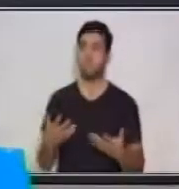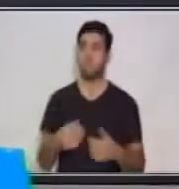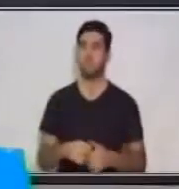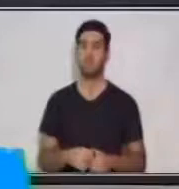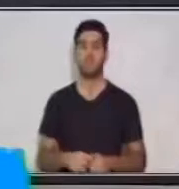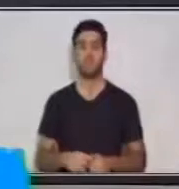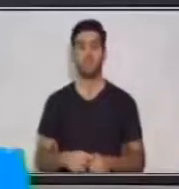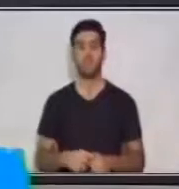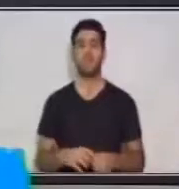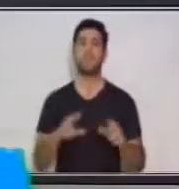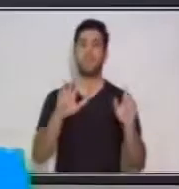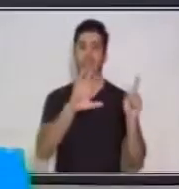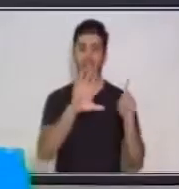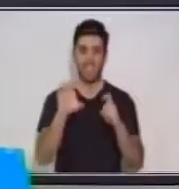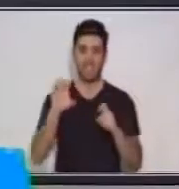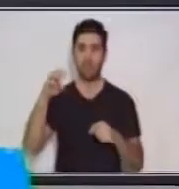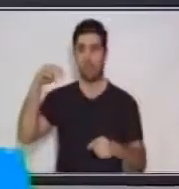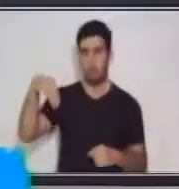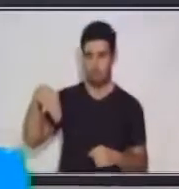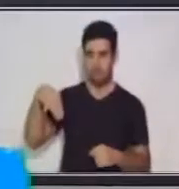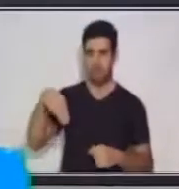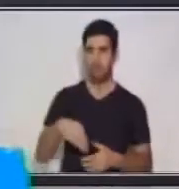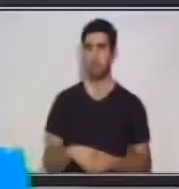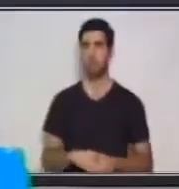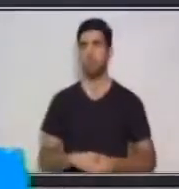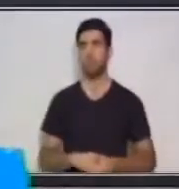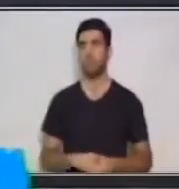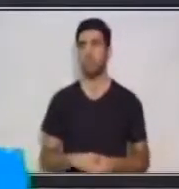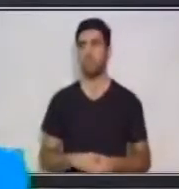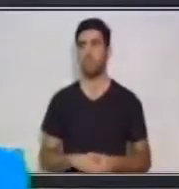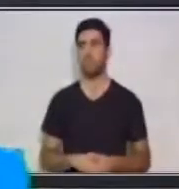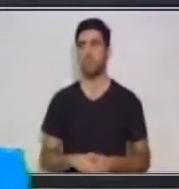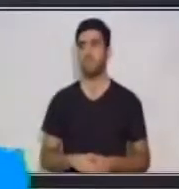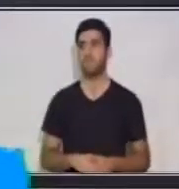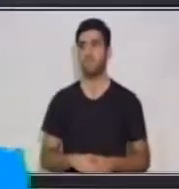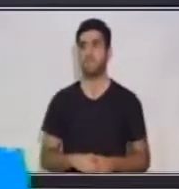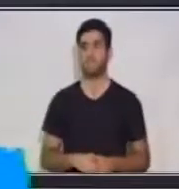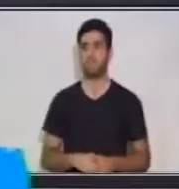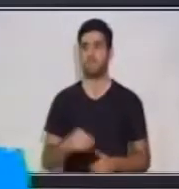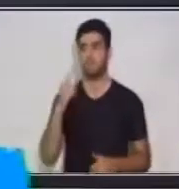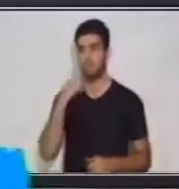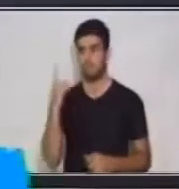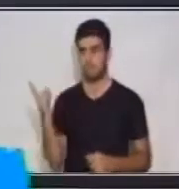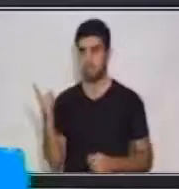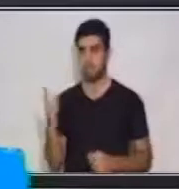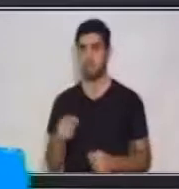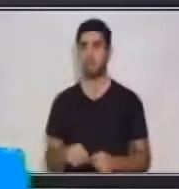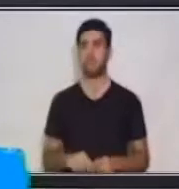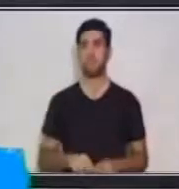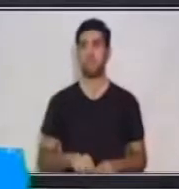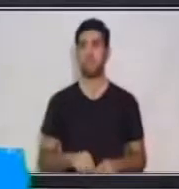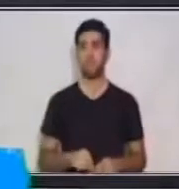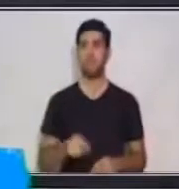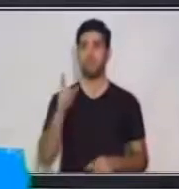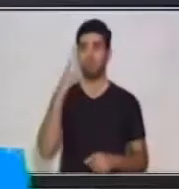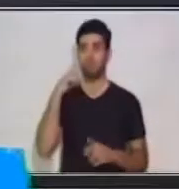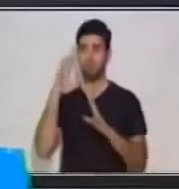y va a recorrer 600 metros. 18 por 30 y 20 por